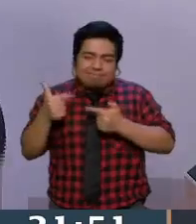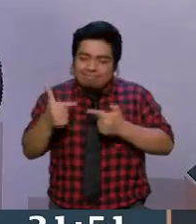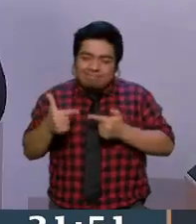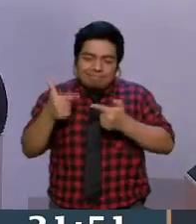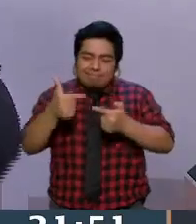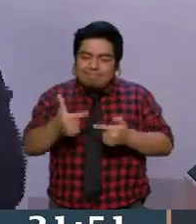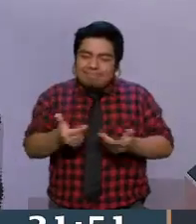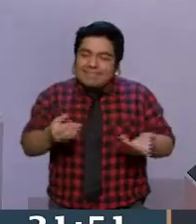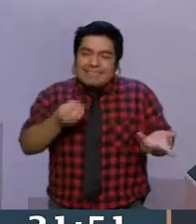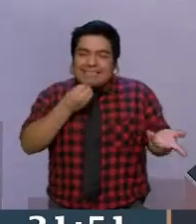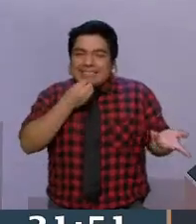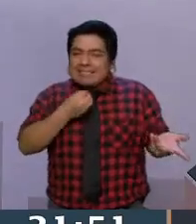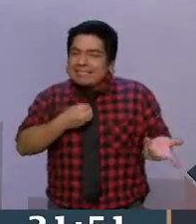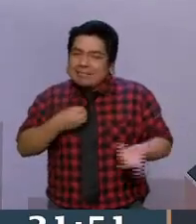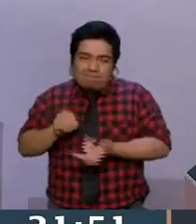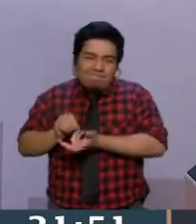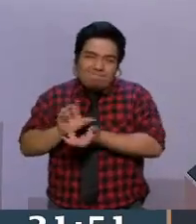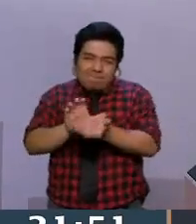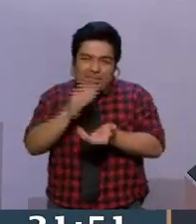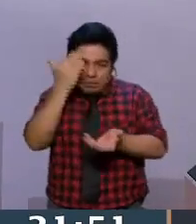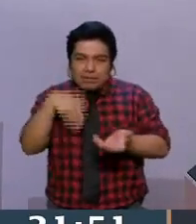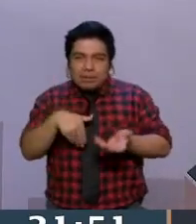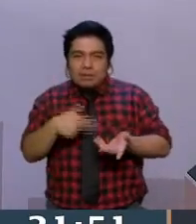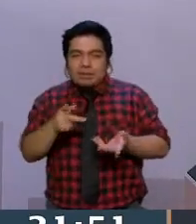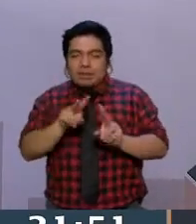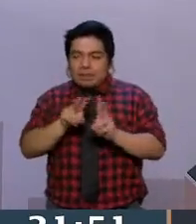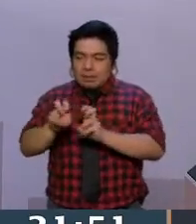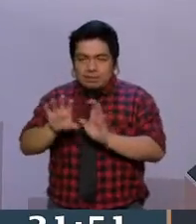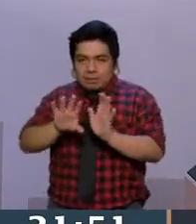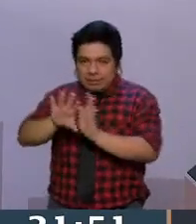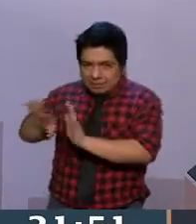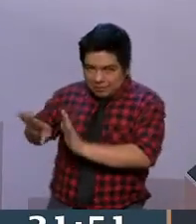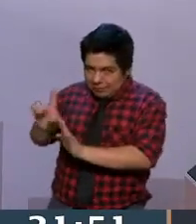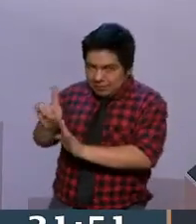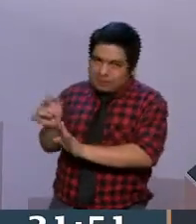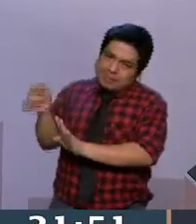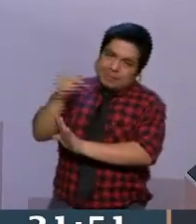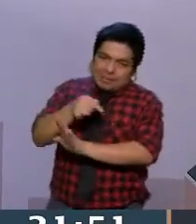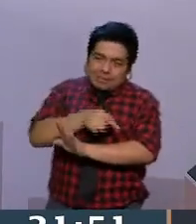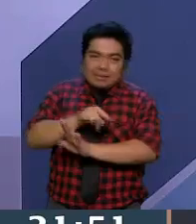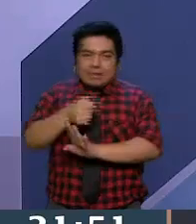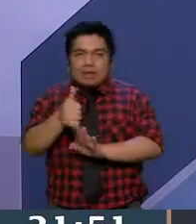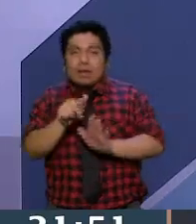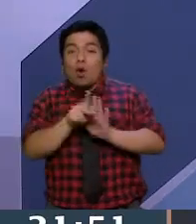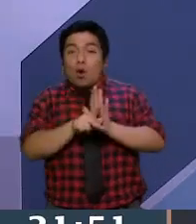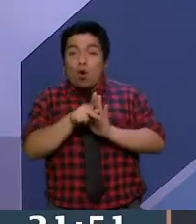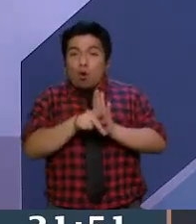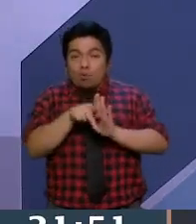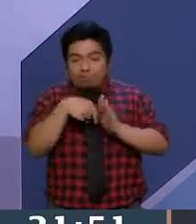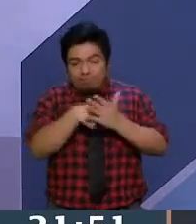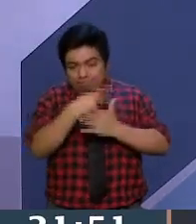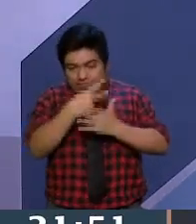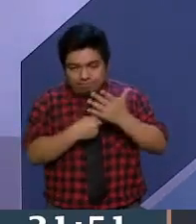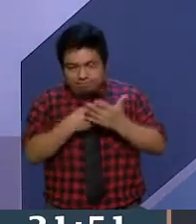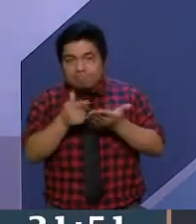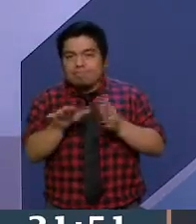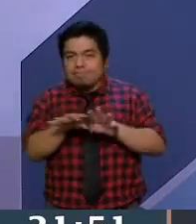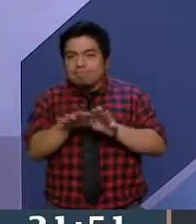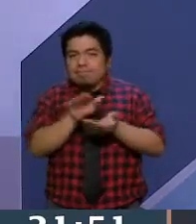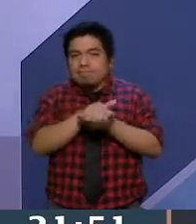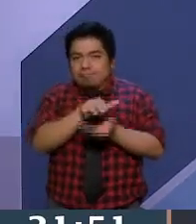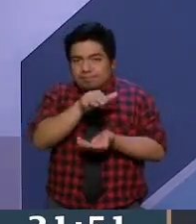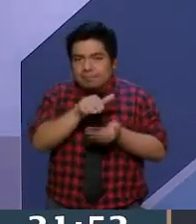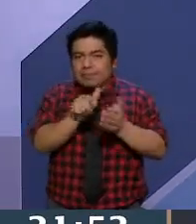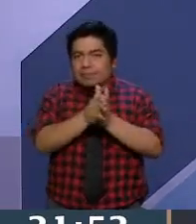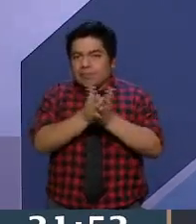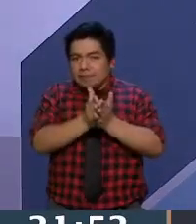bueno, ese no es el tema. El tema del día de hoy es un programa de libros. Sí. ¿Por qué